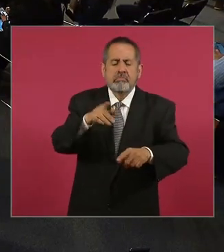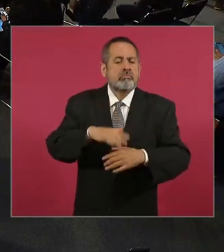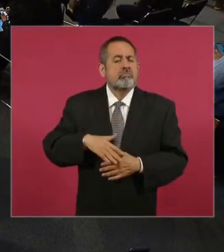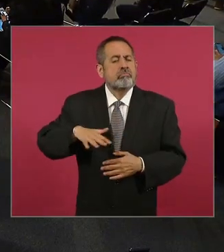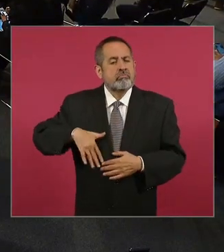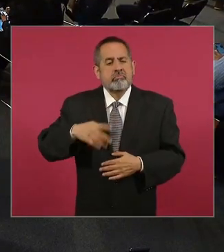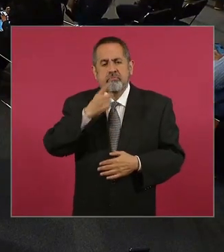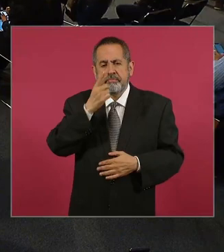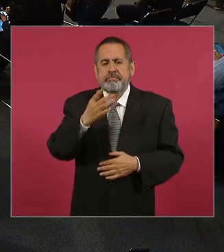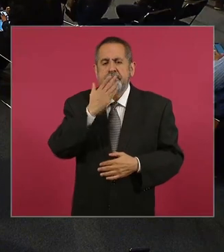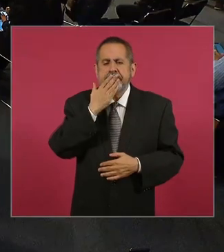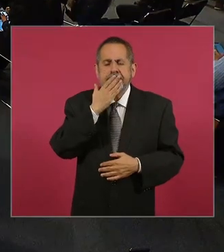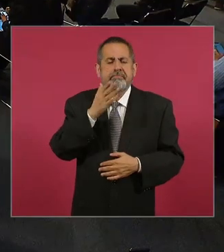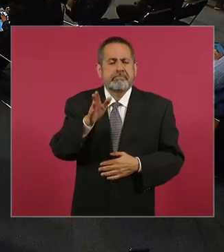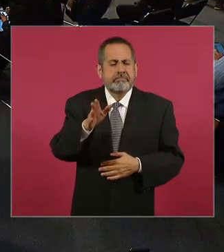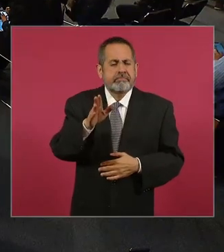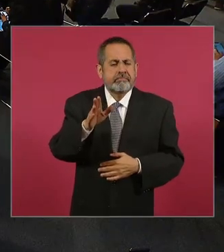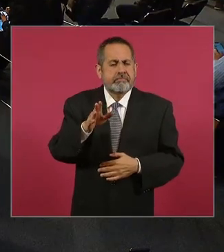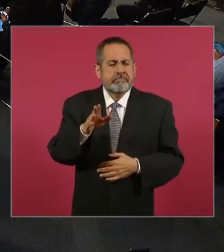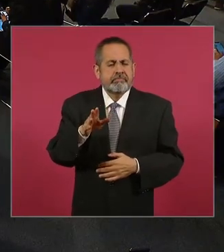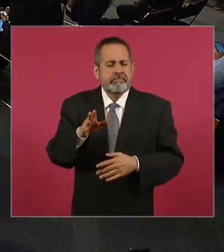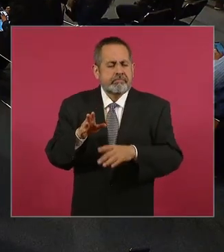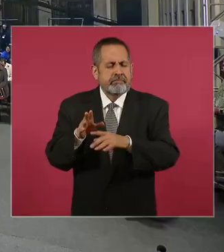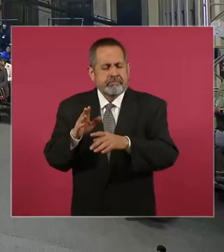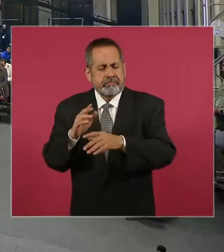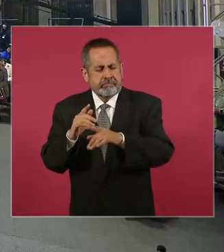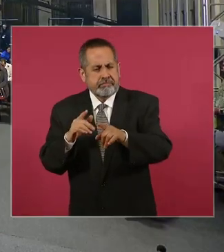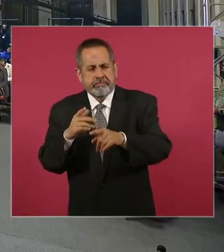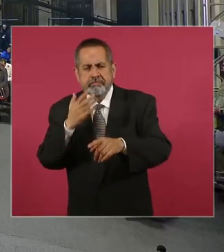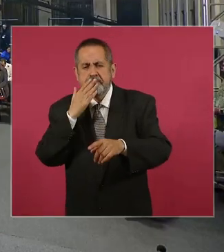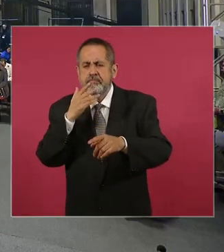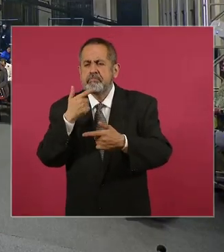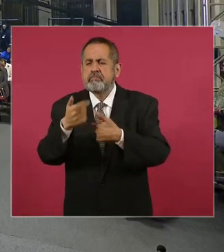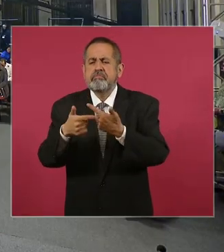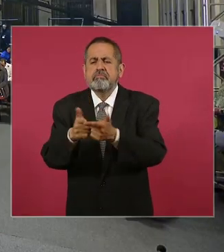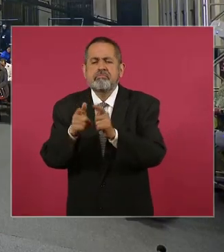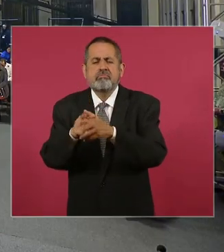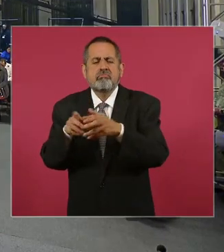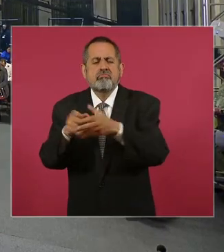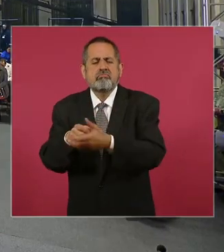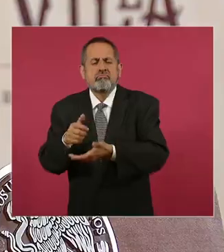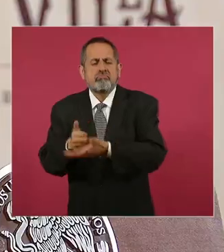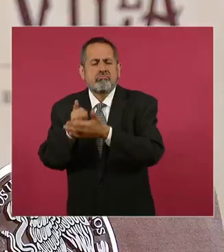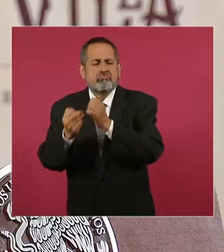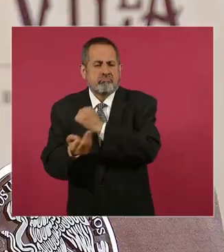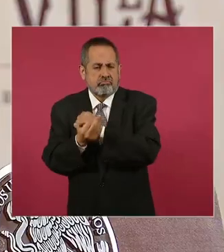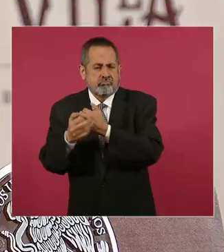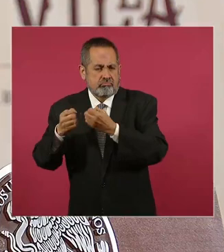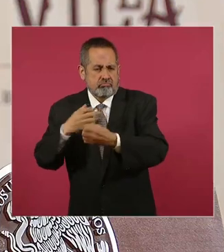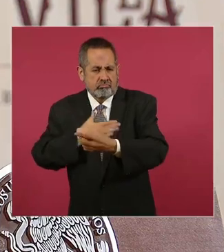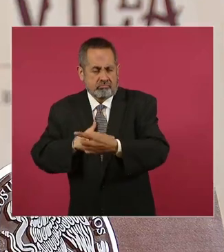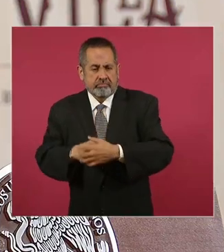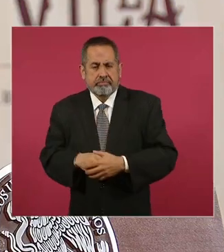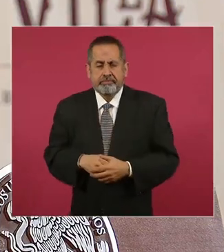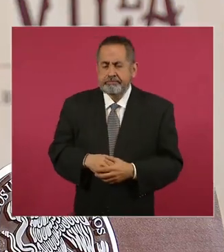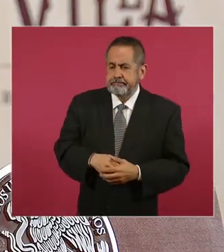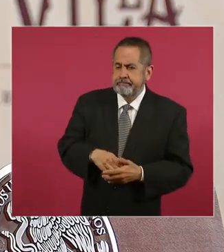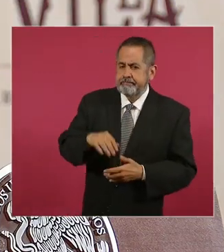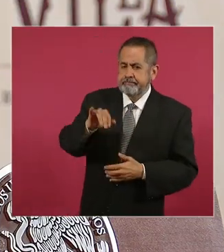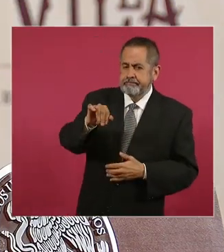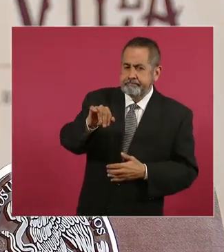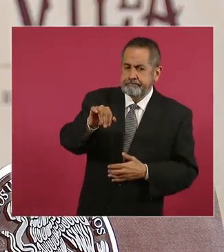lo de los… Pero lo de sí los, es grave. Que la gente acude a los grupos sí, para… Sí es grave. Para obtener justicia.